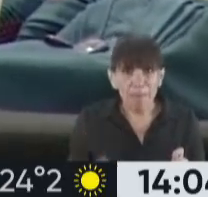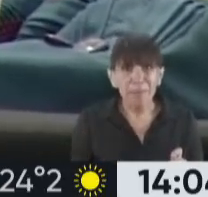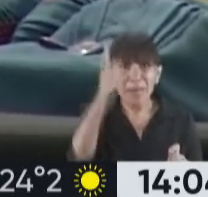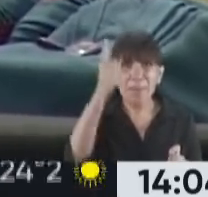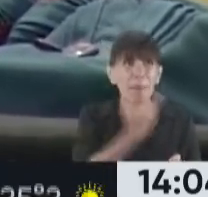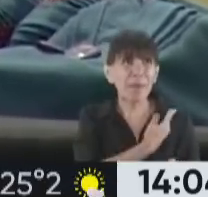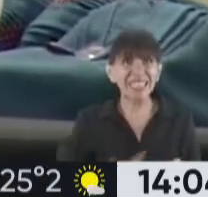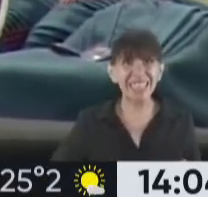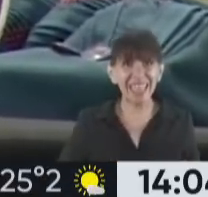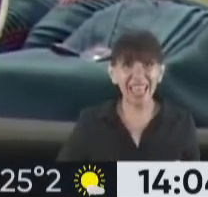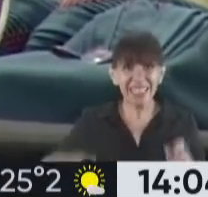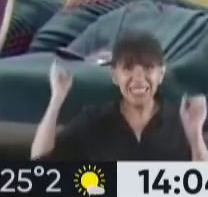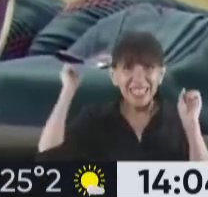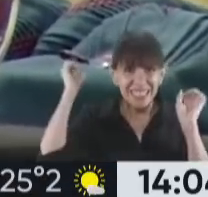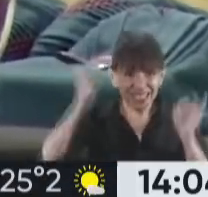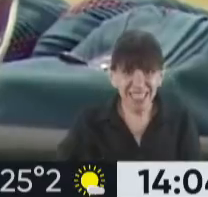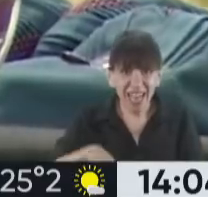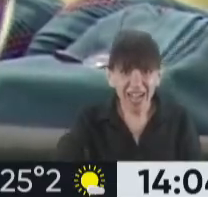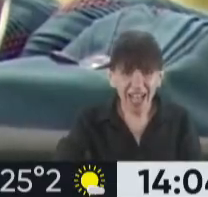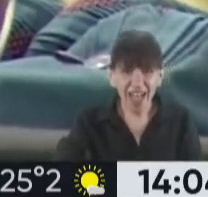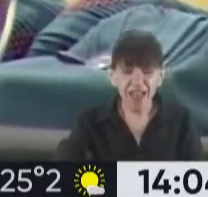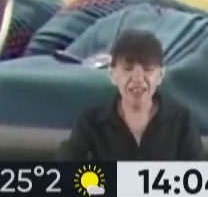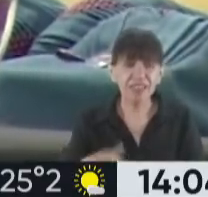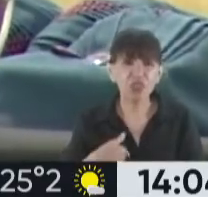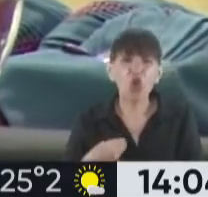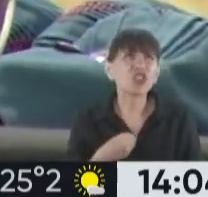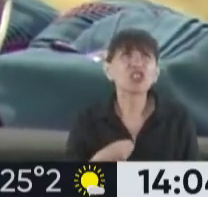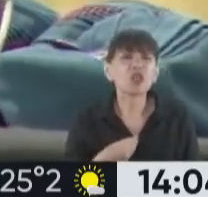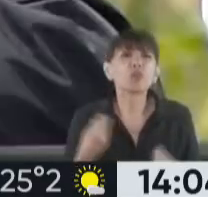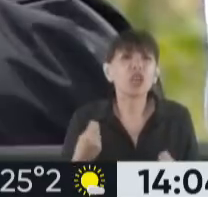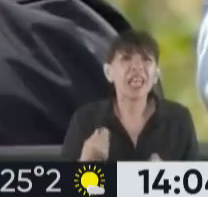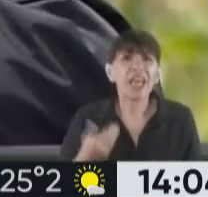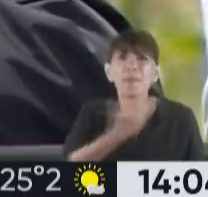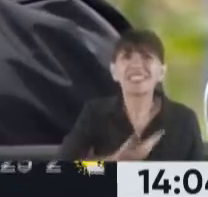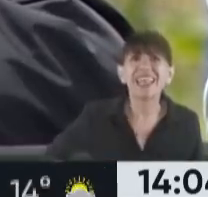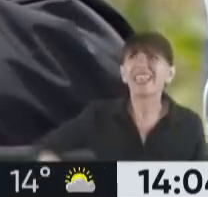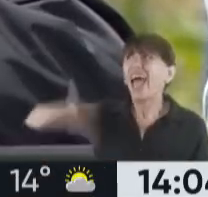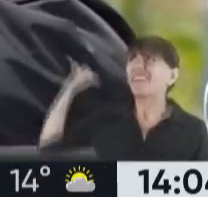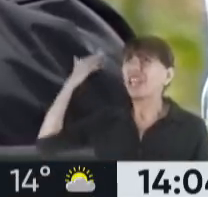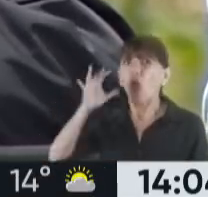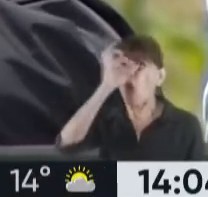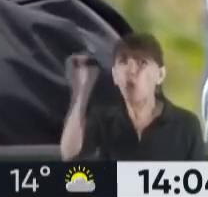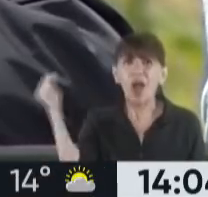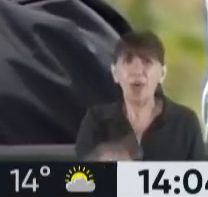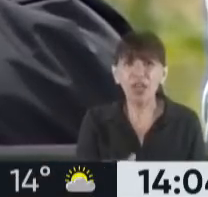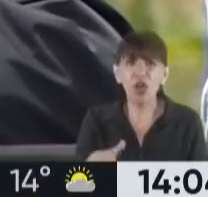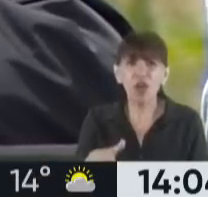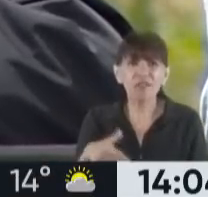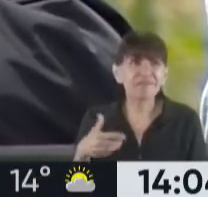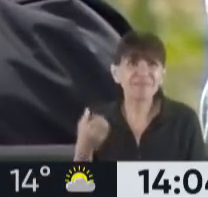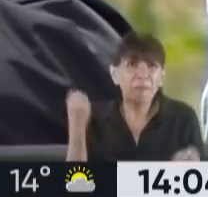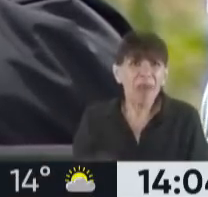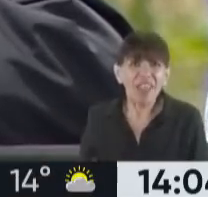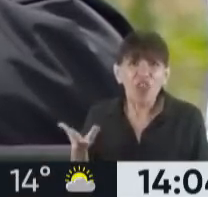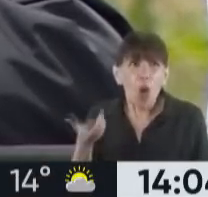Poma, lamento lo que se perdieron de conocer los presidentes que me precedieron. Porque